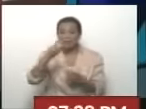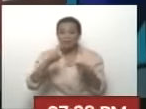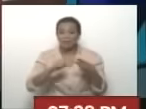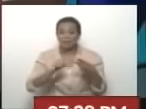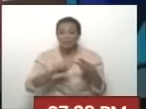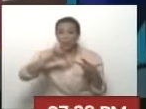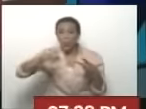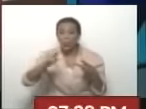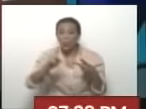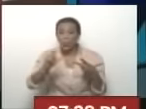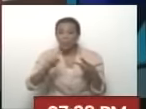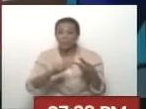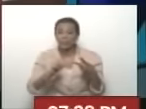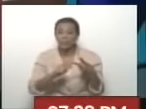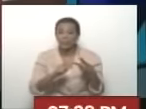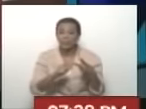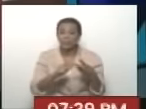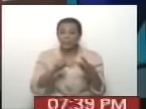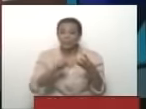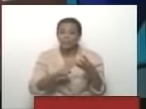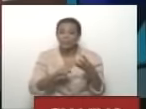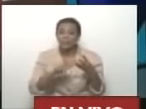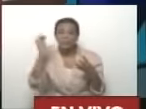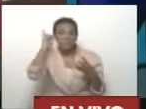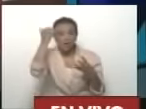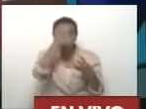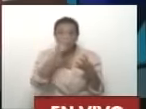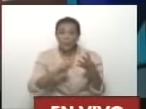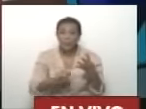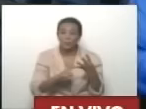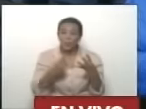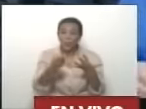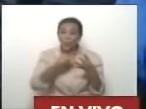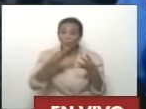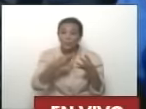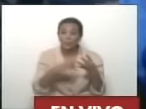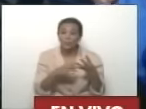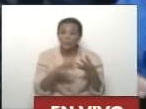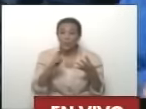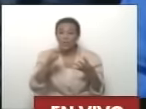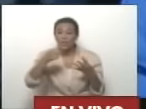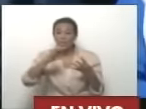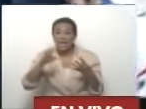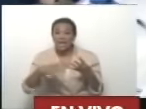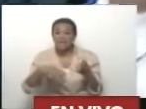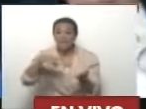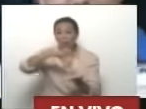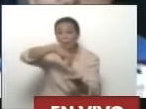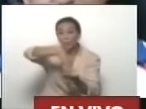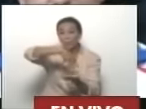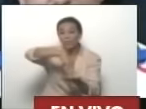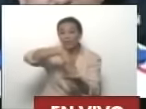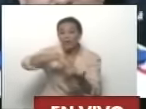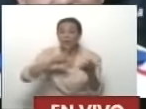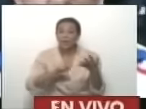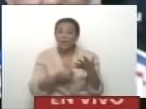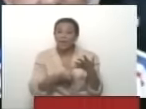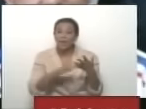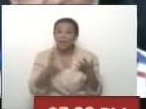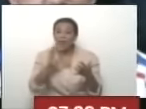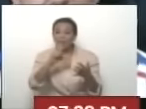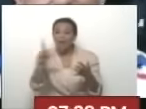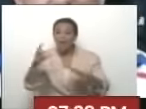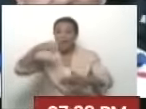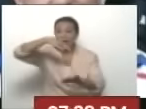gobernador Julio César León Heredia, Yaracuy, el gobernador Ernesto Luna, Monaga, el gobernador Rafael